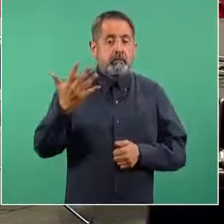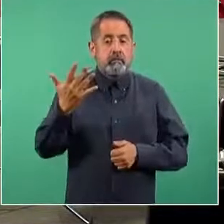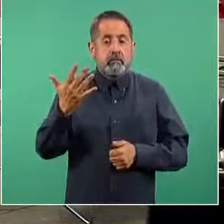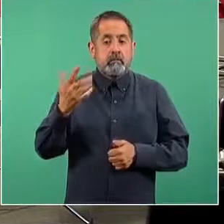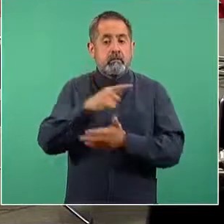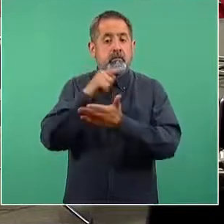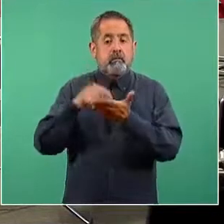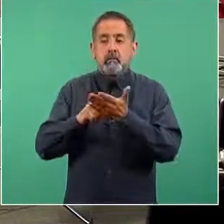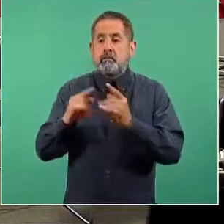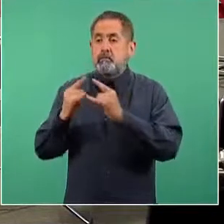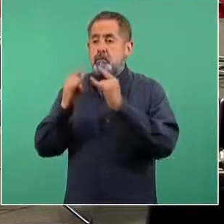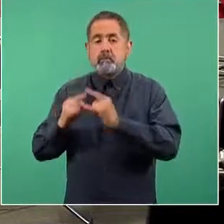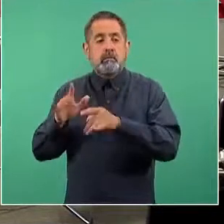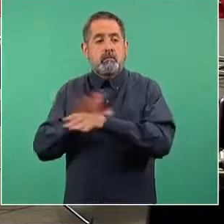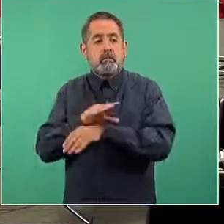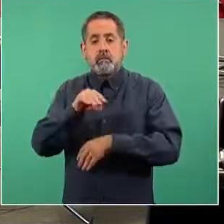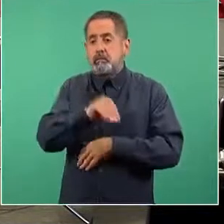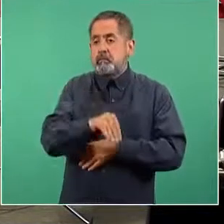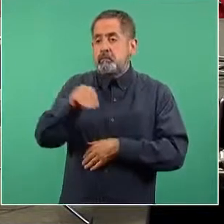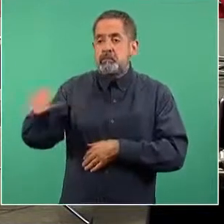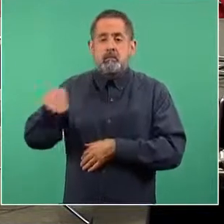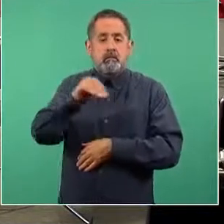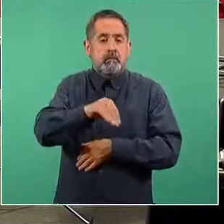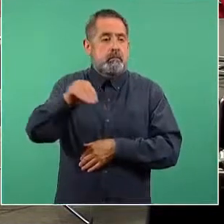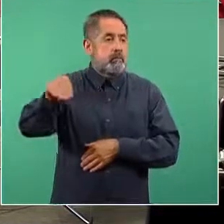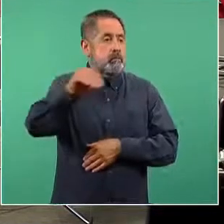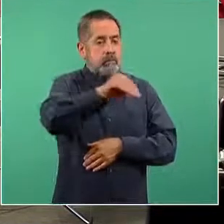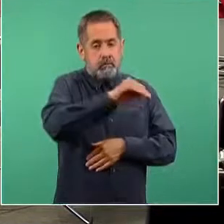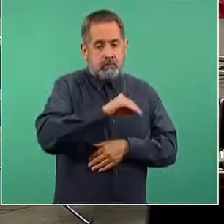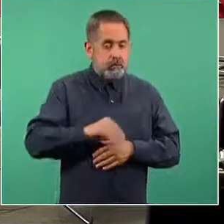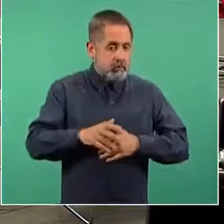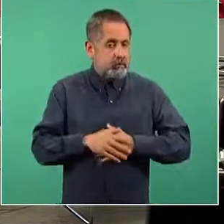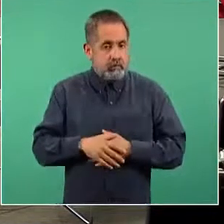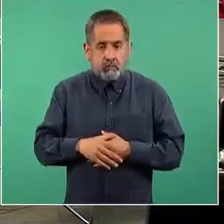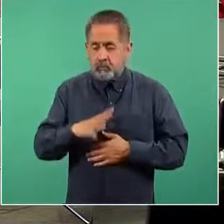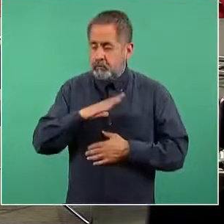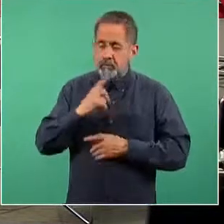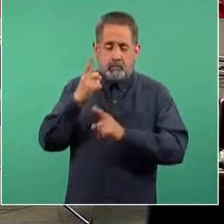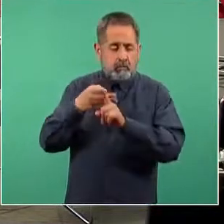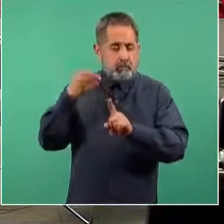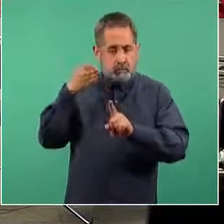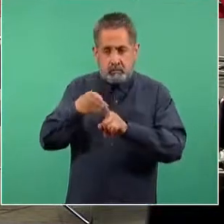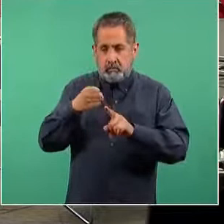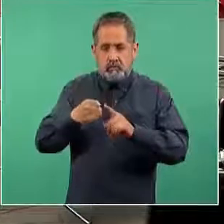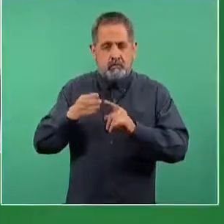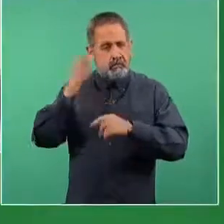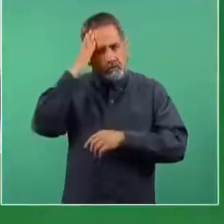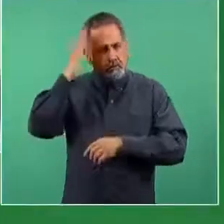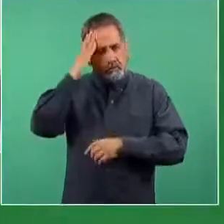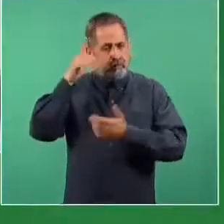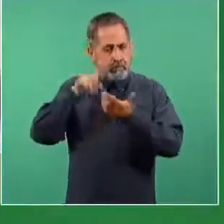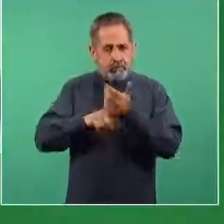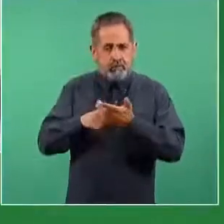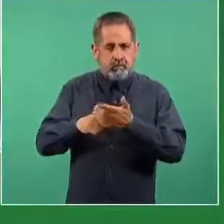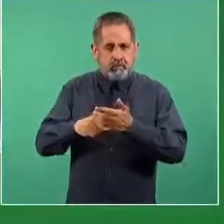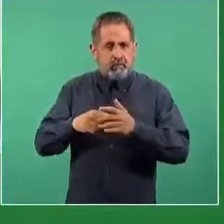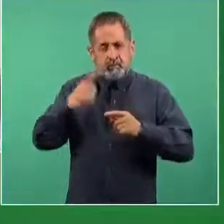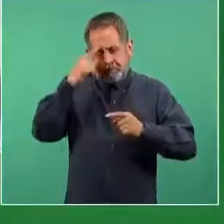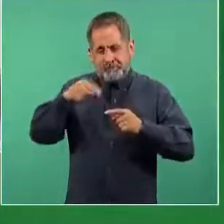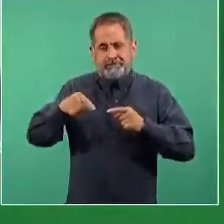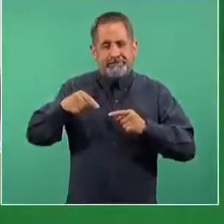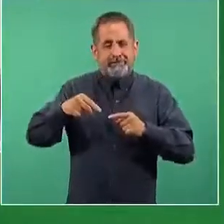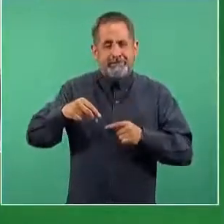manera itinerante o escalonada. Hay una columna vertebral de módulos de vacunación en el estado, de norte a